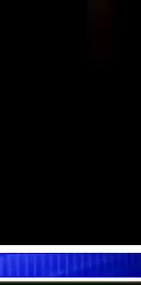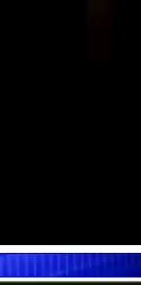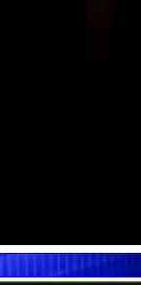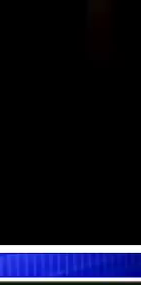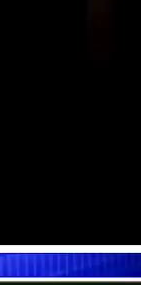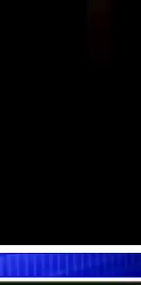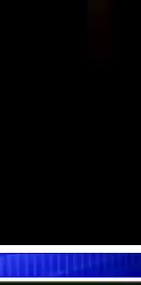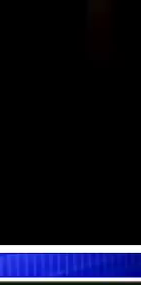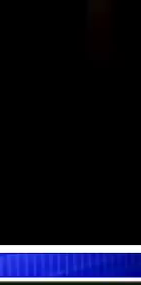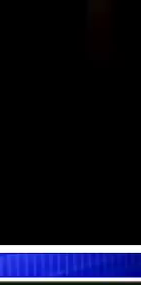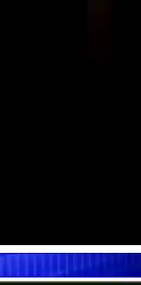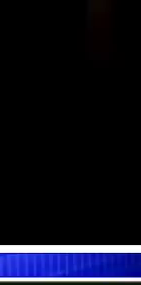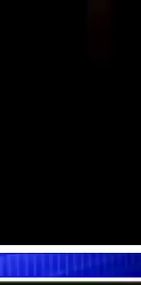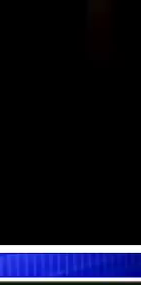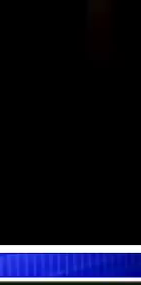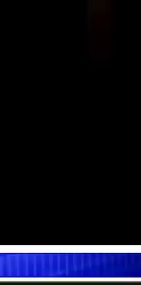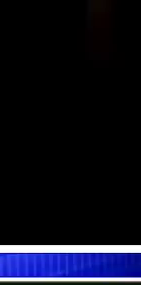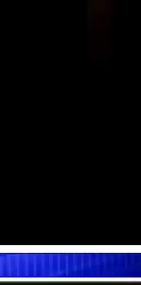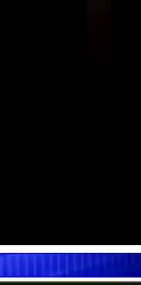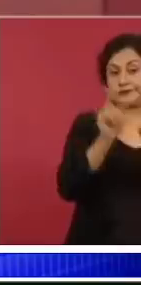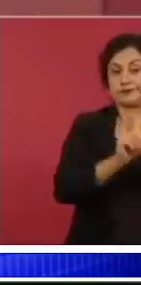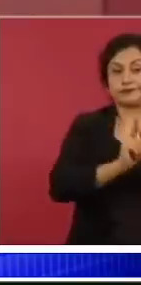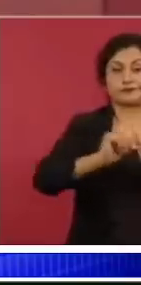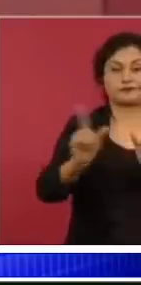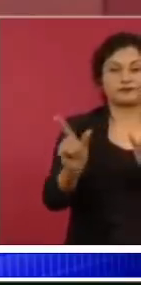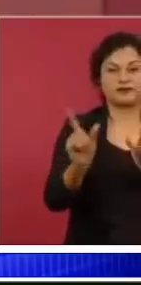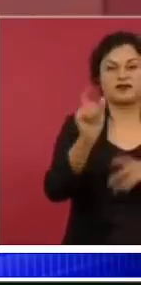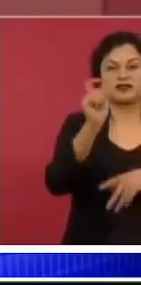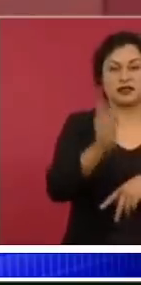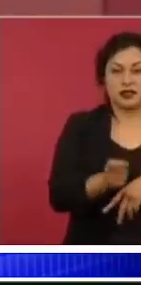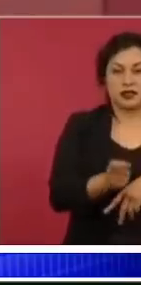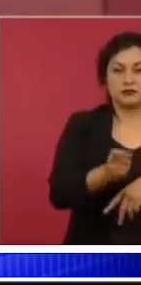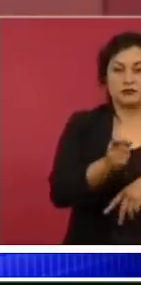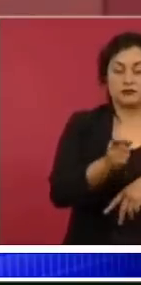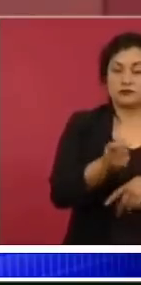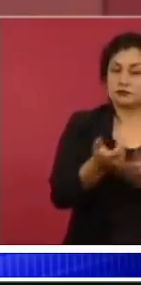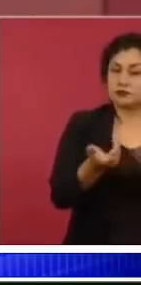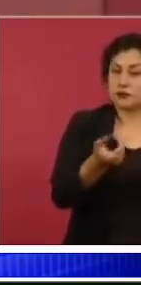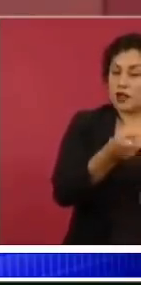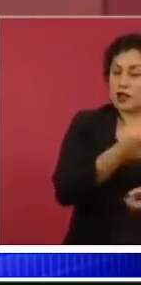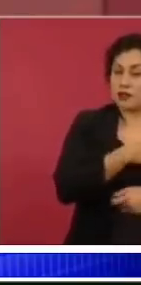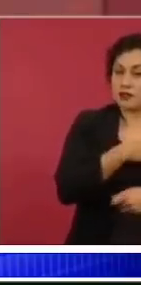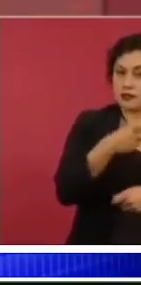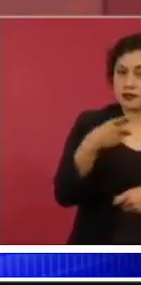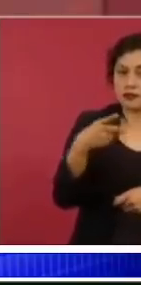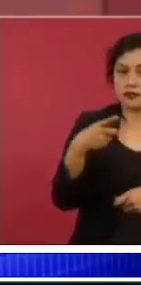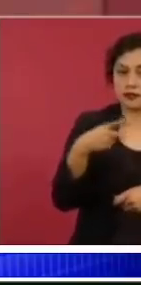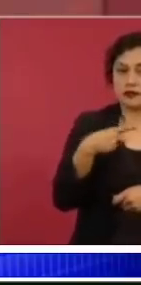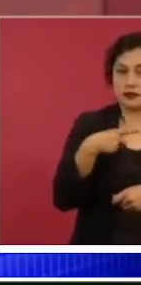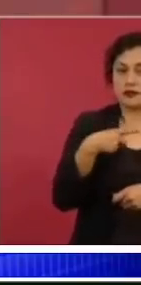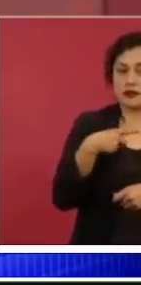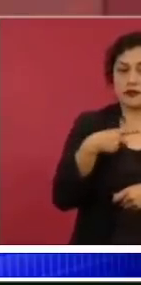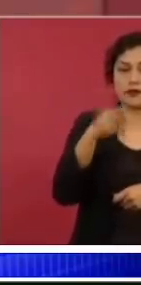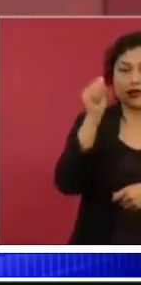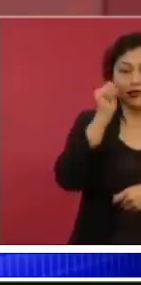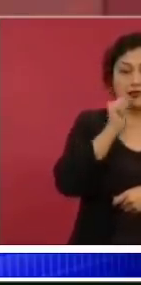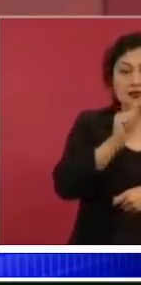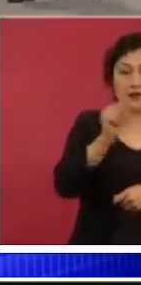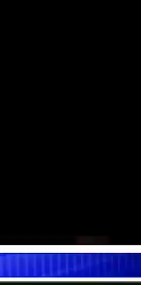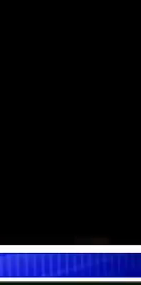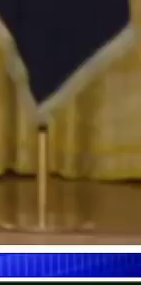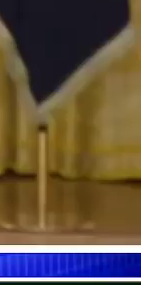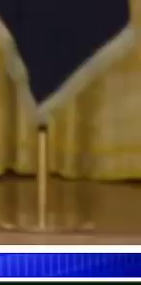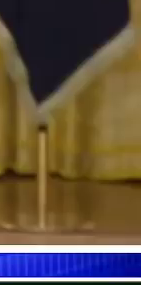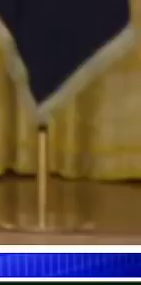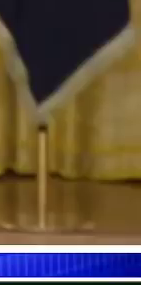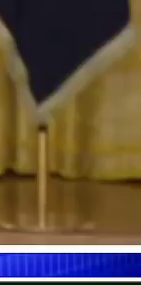en el país y sobre todo para controlar los precios de los alimentos vamos a fichar lo que mencioné sobre este tema en